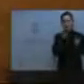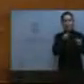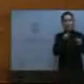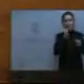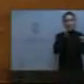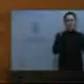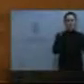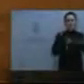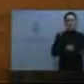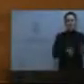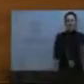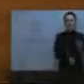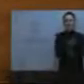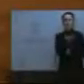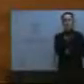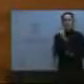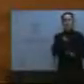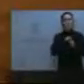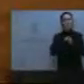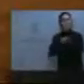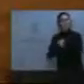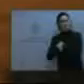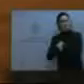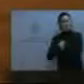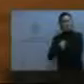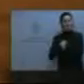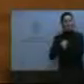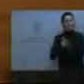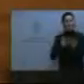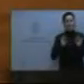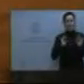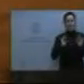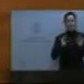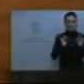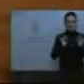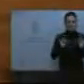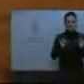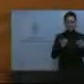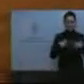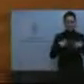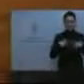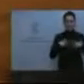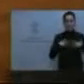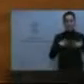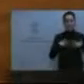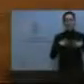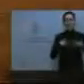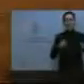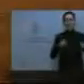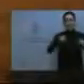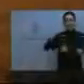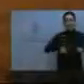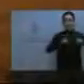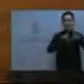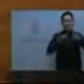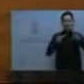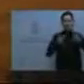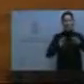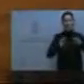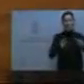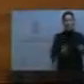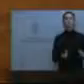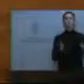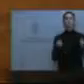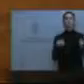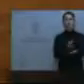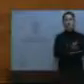a una señora dependiente del Servicio Público de Salud de aquí, que es dependiente de su